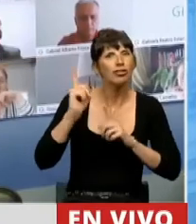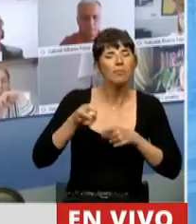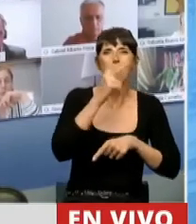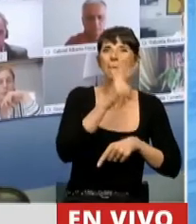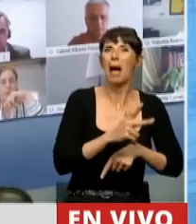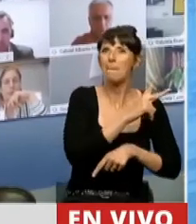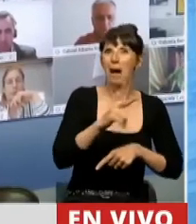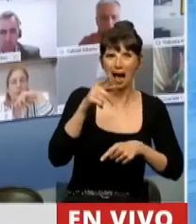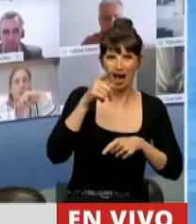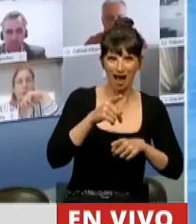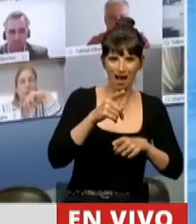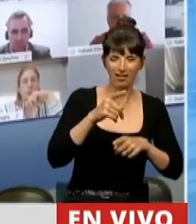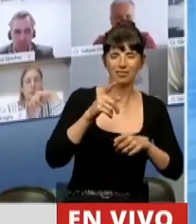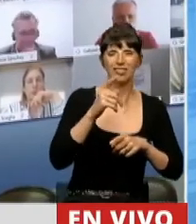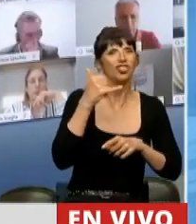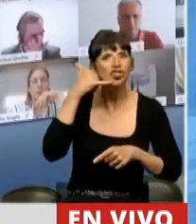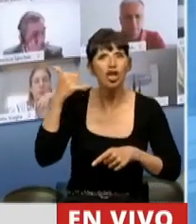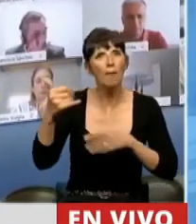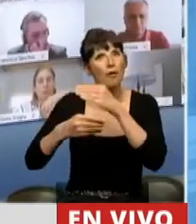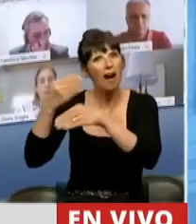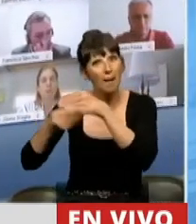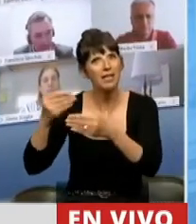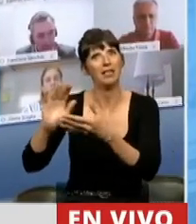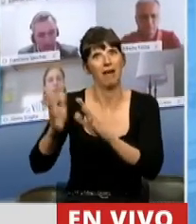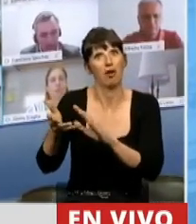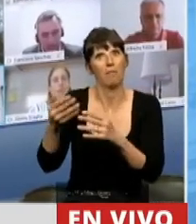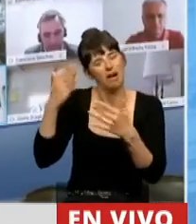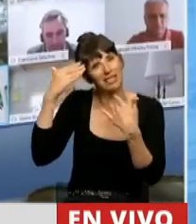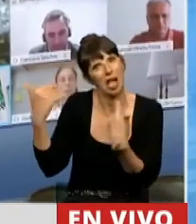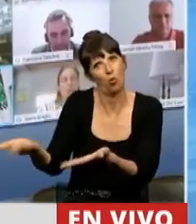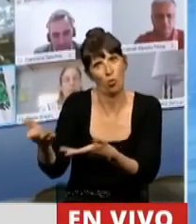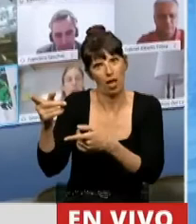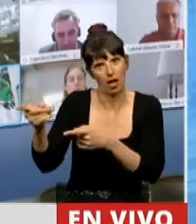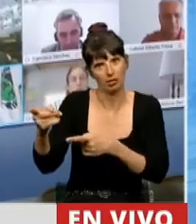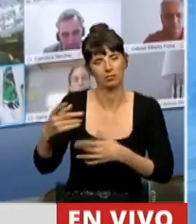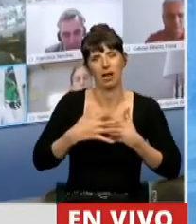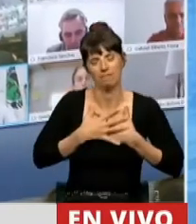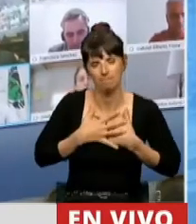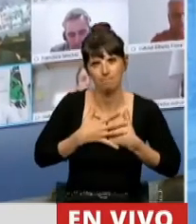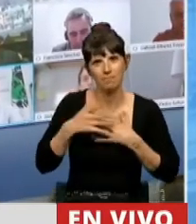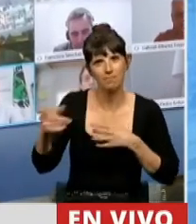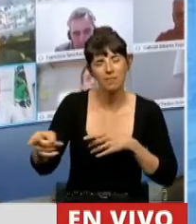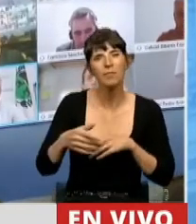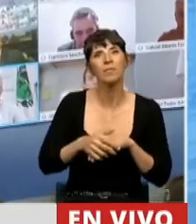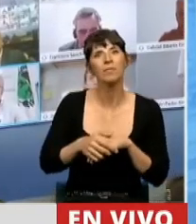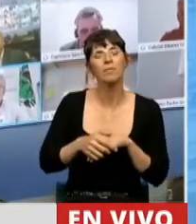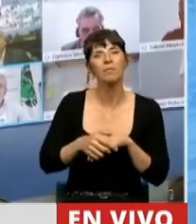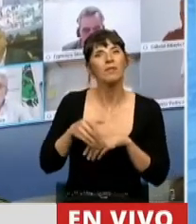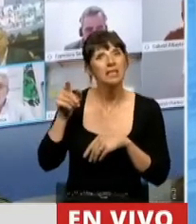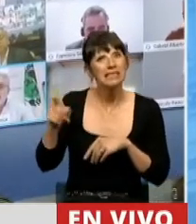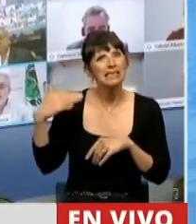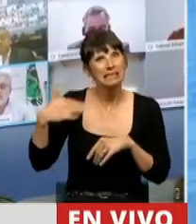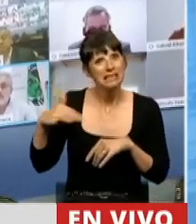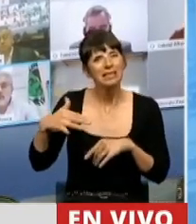darle fuerza, bendiciones y solidaridad. Vero enfrentó con coraje la enfermedad de